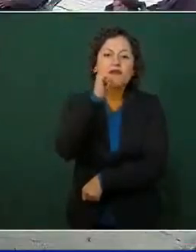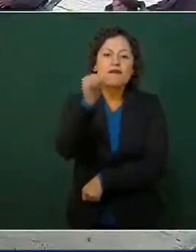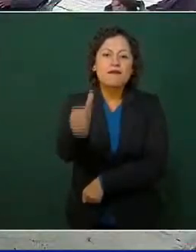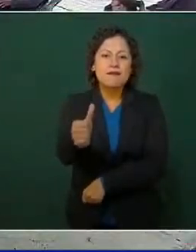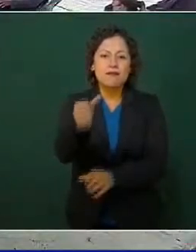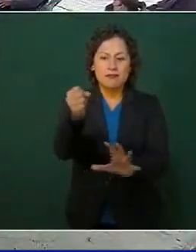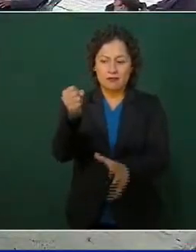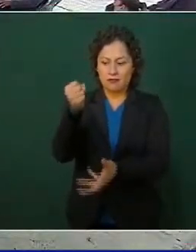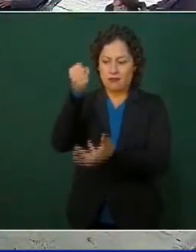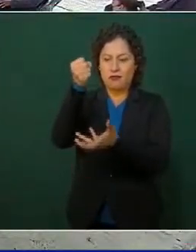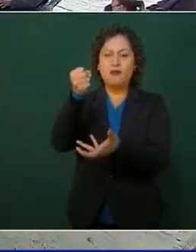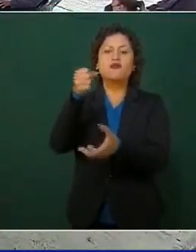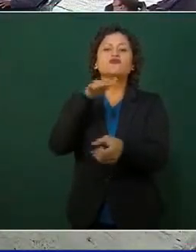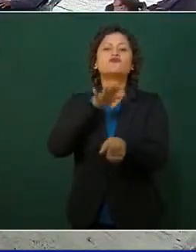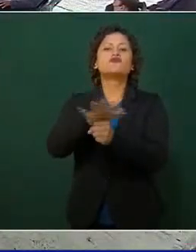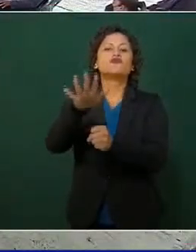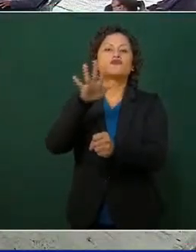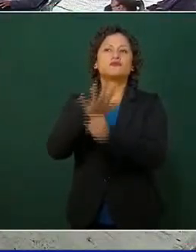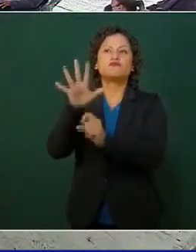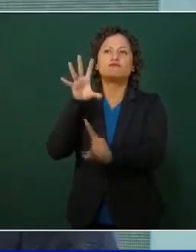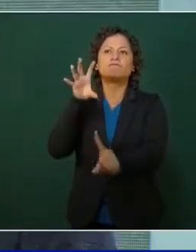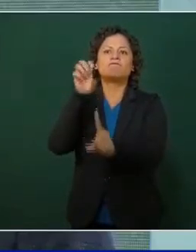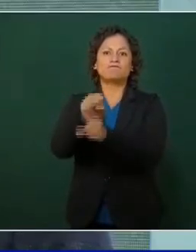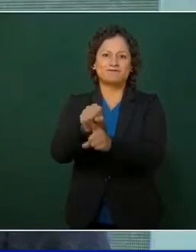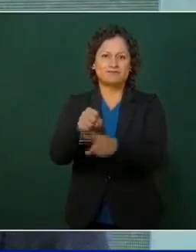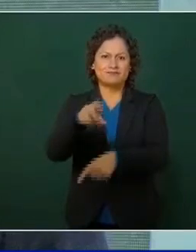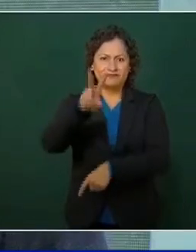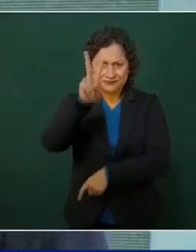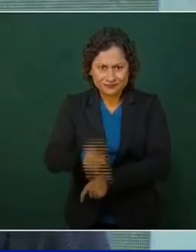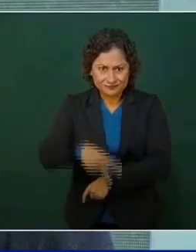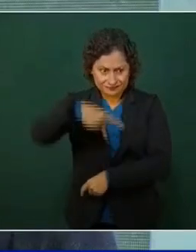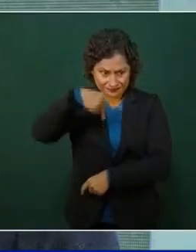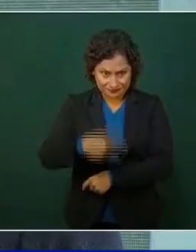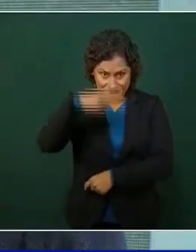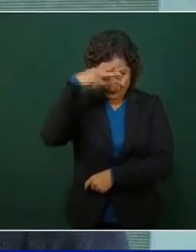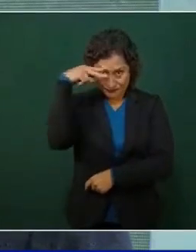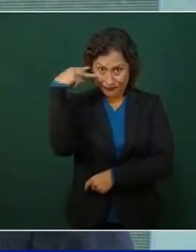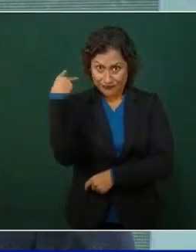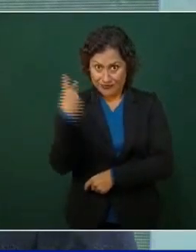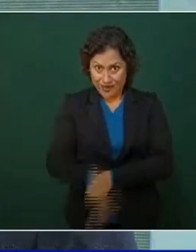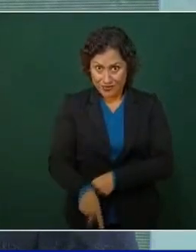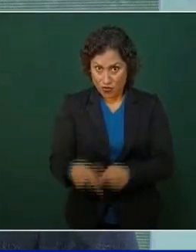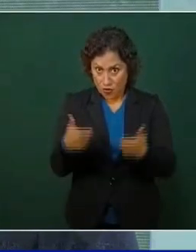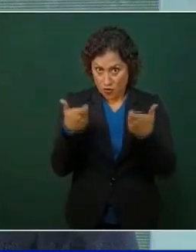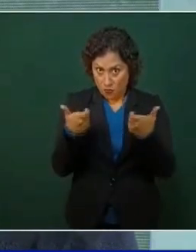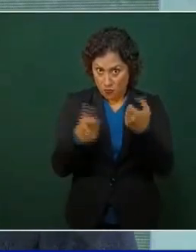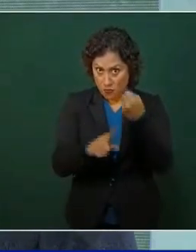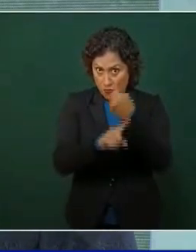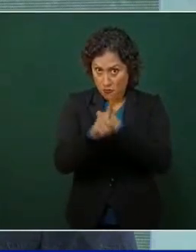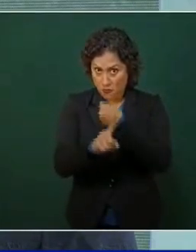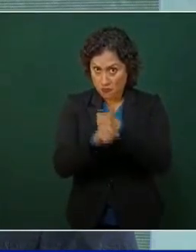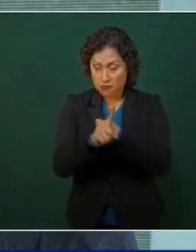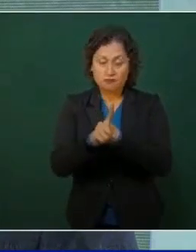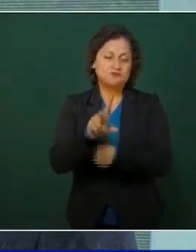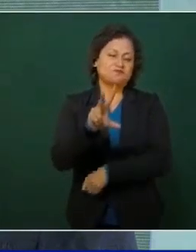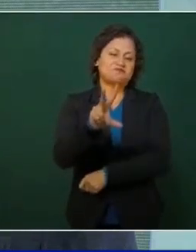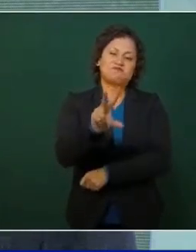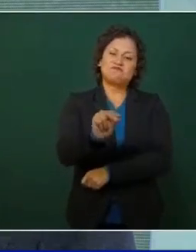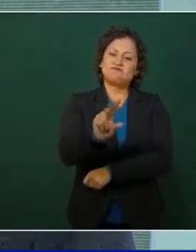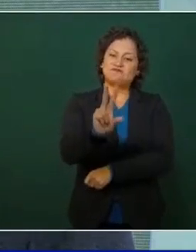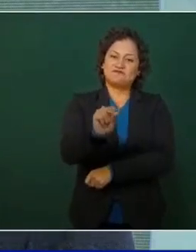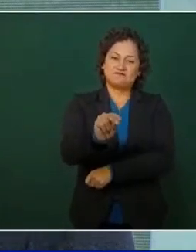Pero el problema de México no es el presupuesto, el problema de México es la corrupción. Eso no debe de